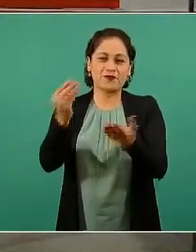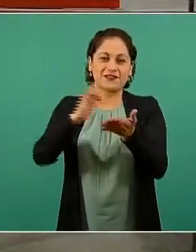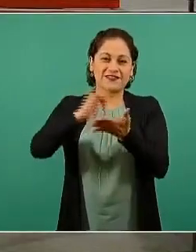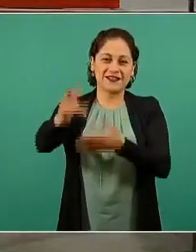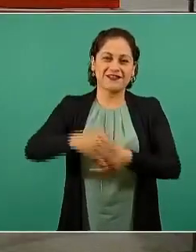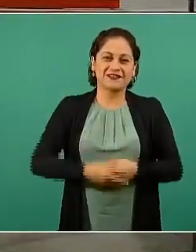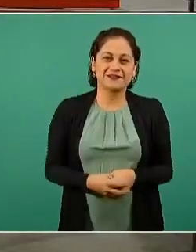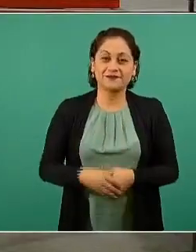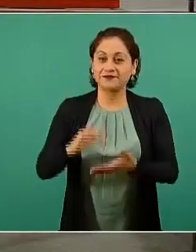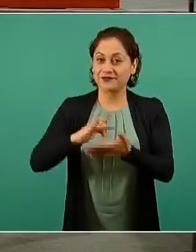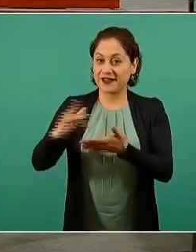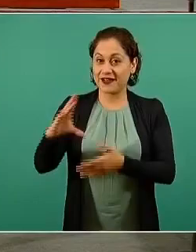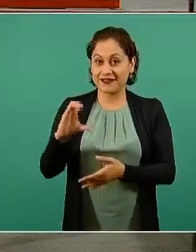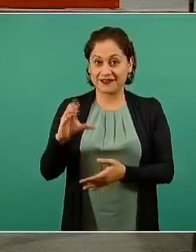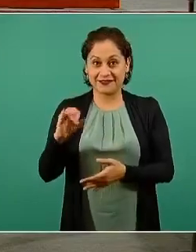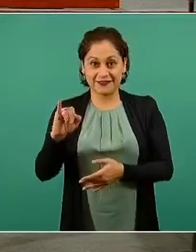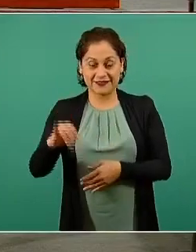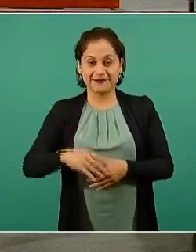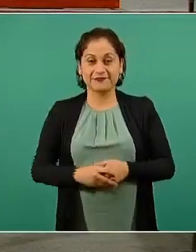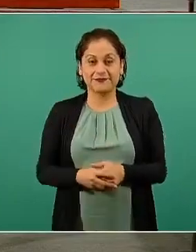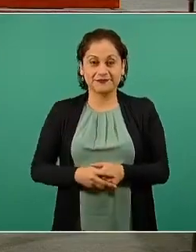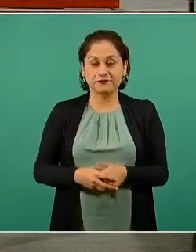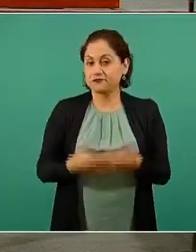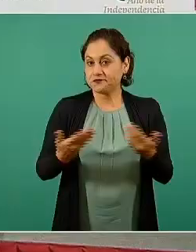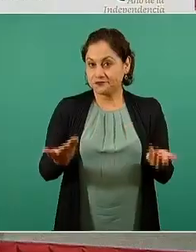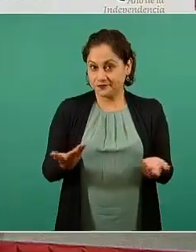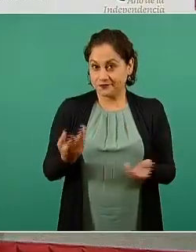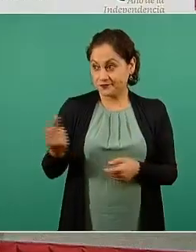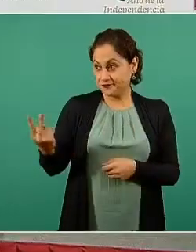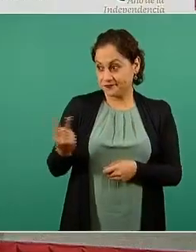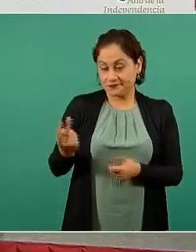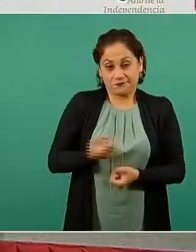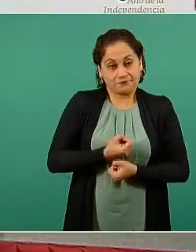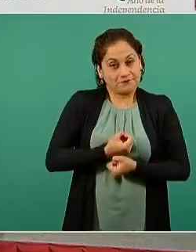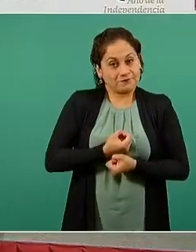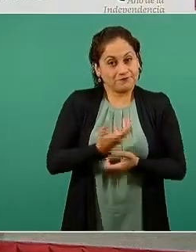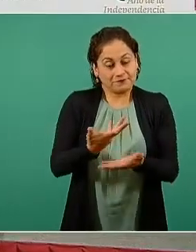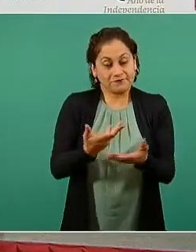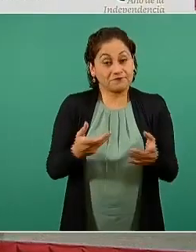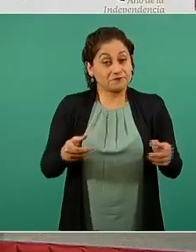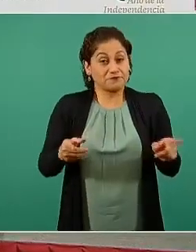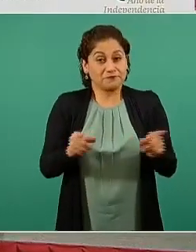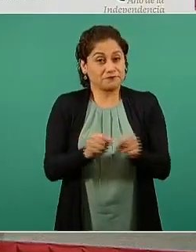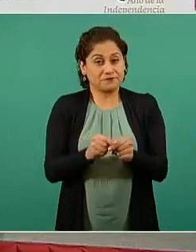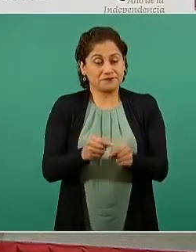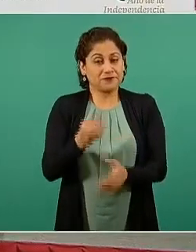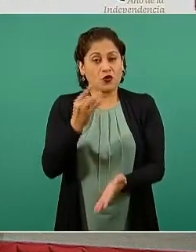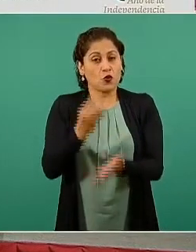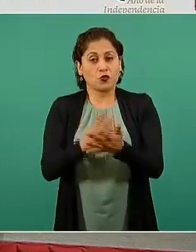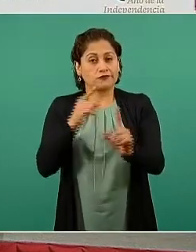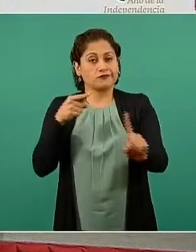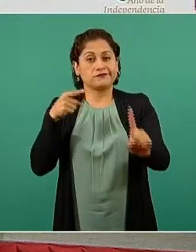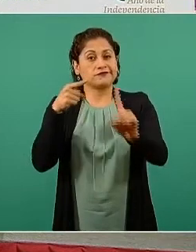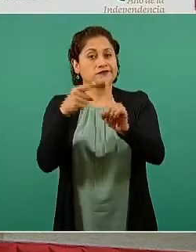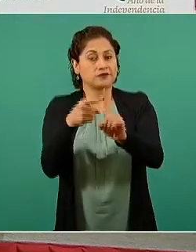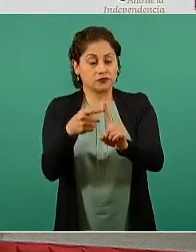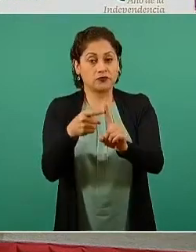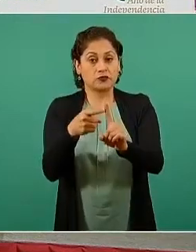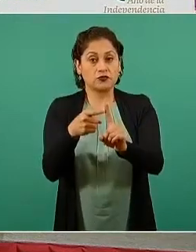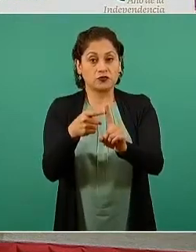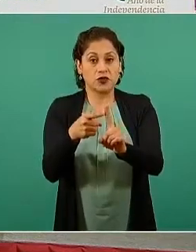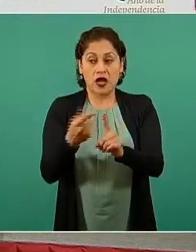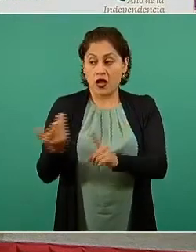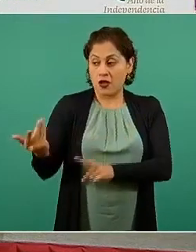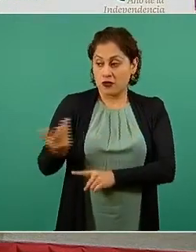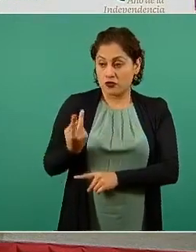Ceci. Pues esto es, como se ve, un par de palabras más para subrayar otros dos rendimientos de esta